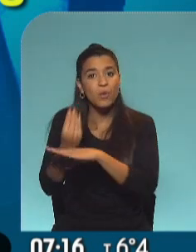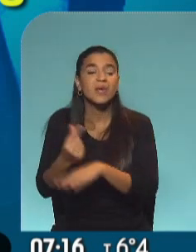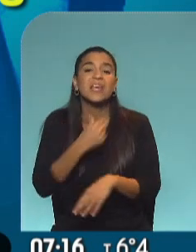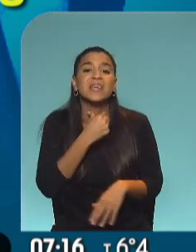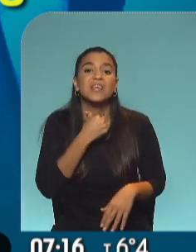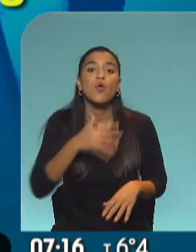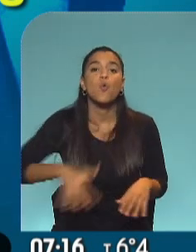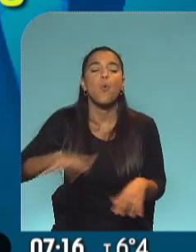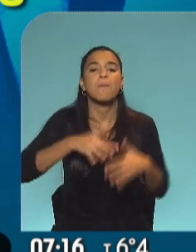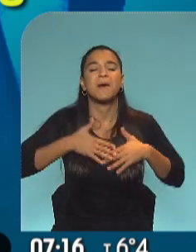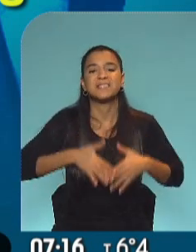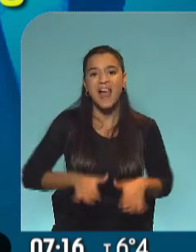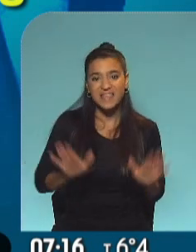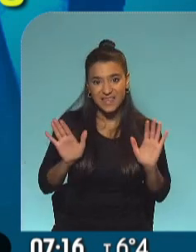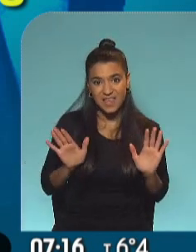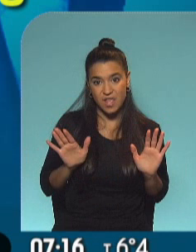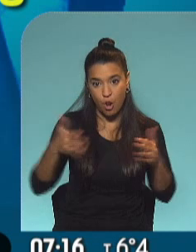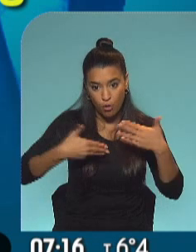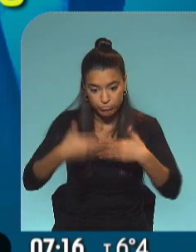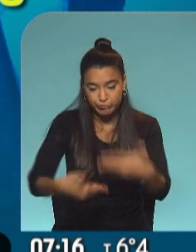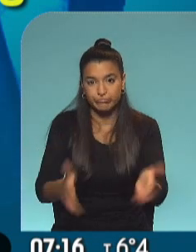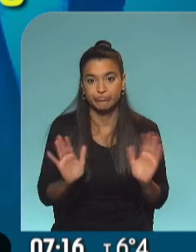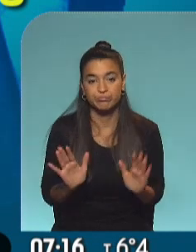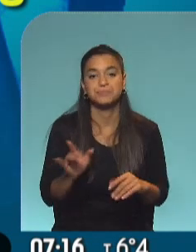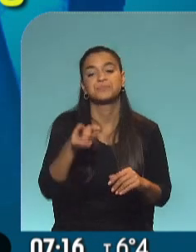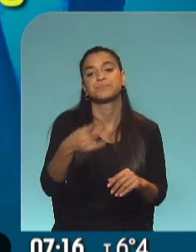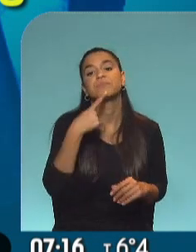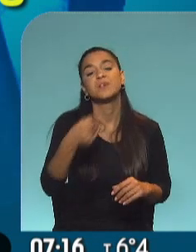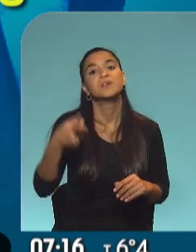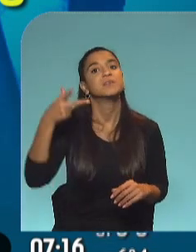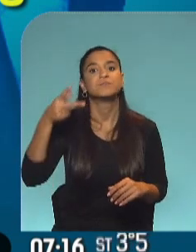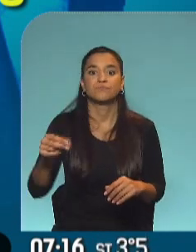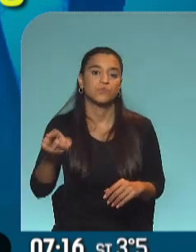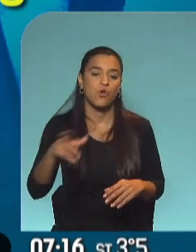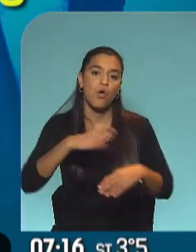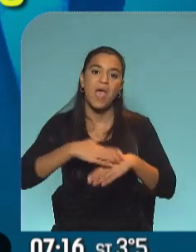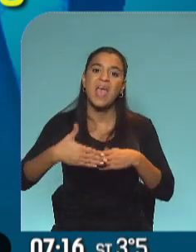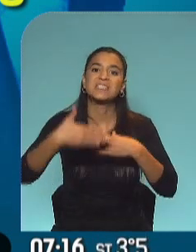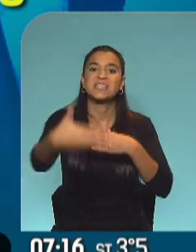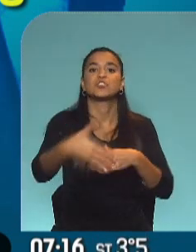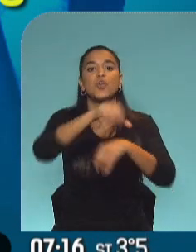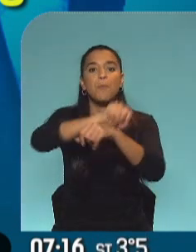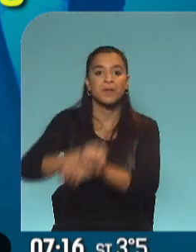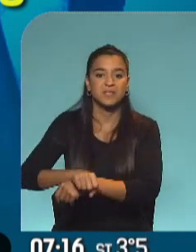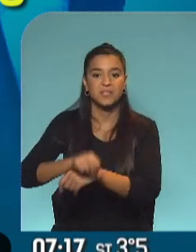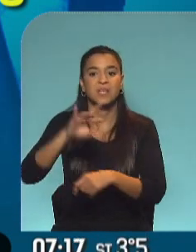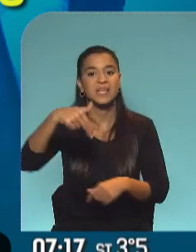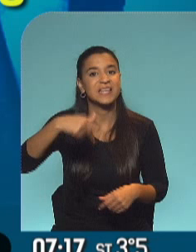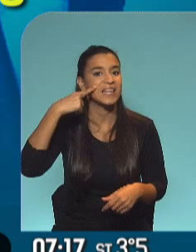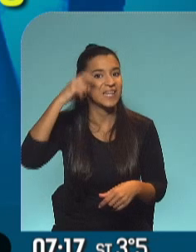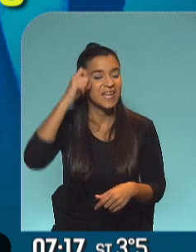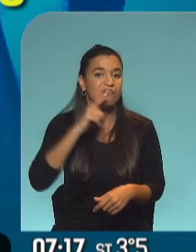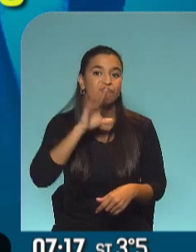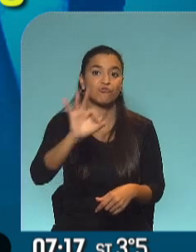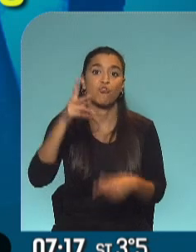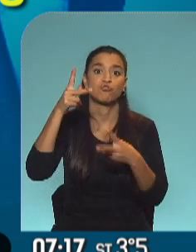es un lugar más tranquilo y que pase lo que tenga que pasar. Le rechazaron la exención de prisión a Darío Nieto. Y